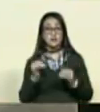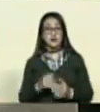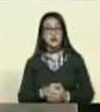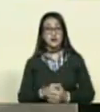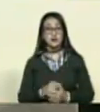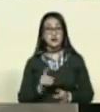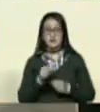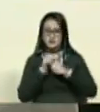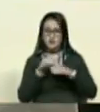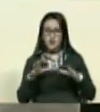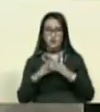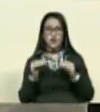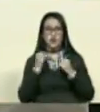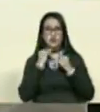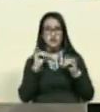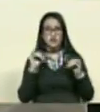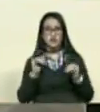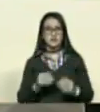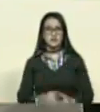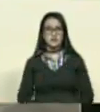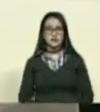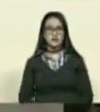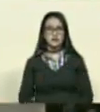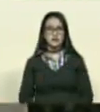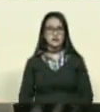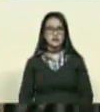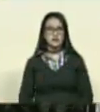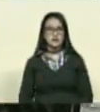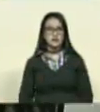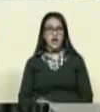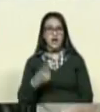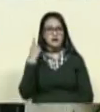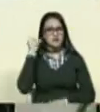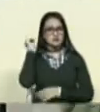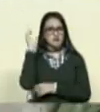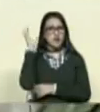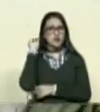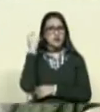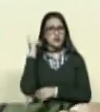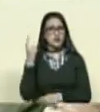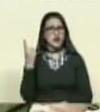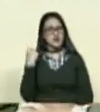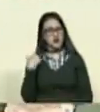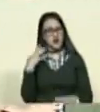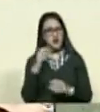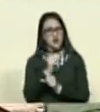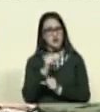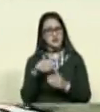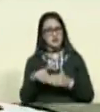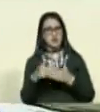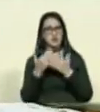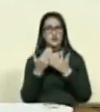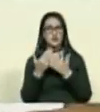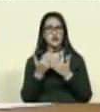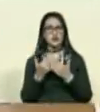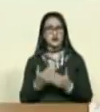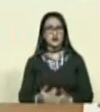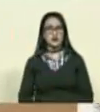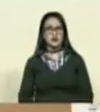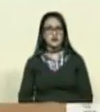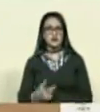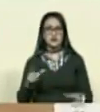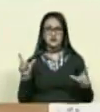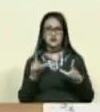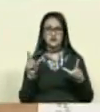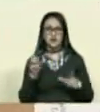Distribuirlo en todos los idiomas. Ayer ya había una campaña, yo estuve viendo anoche, en la madrugada, la